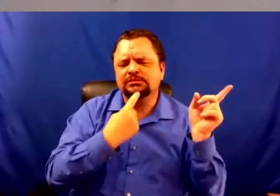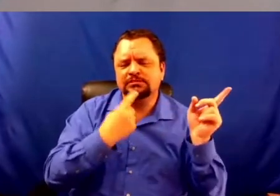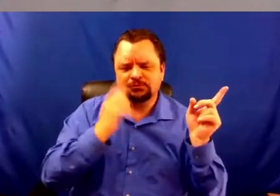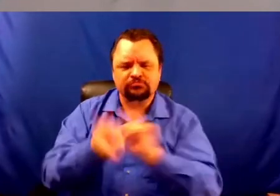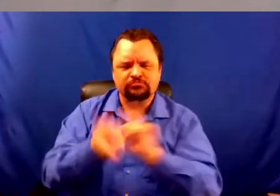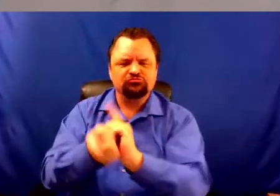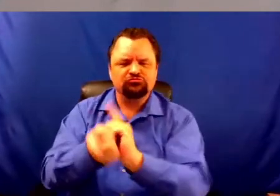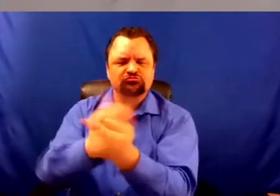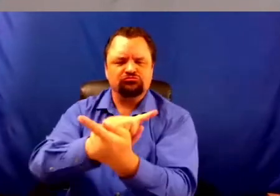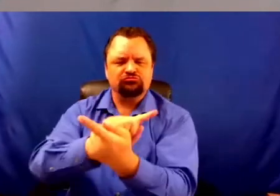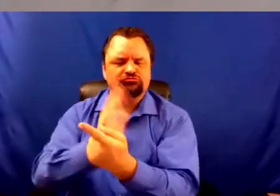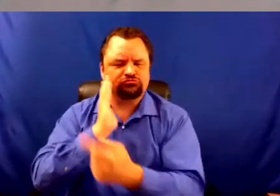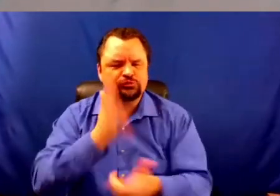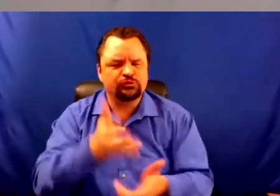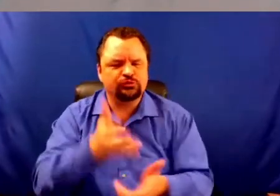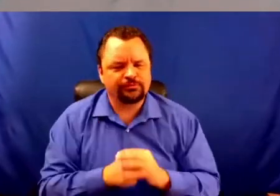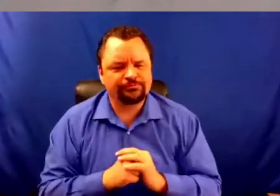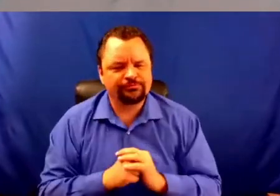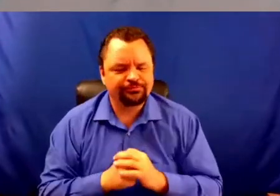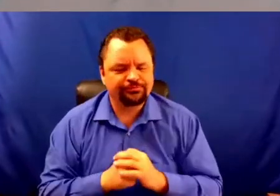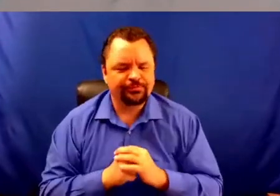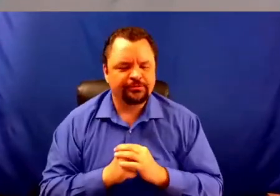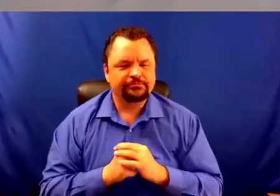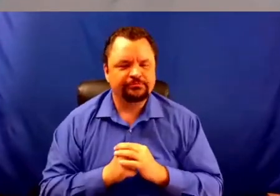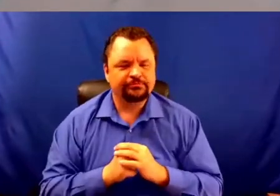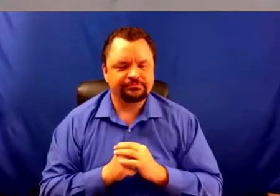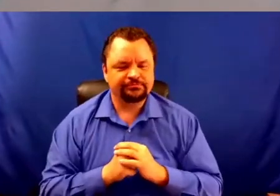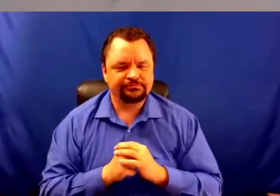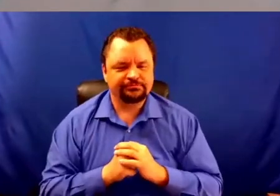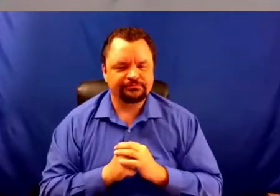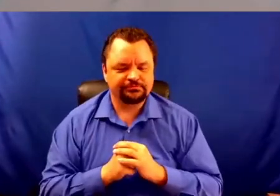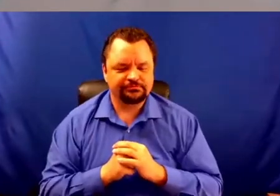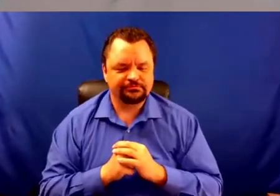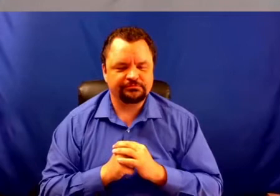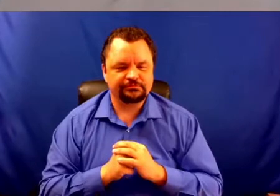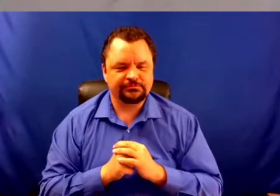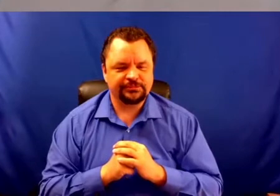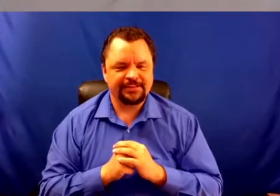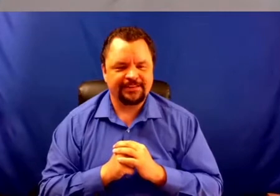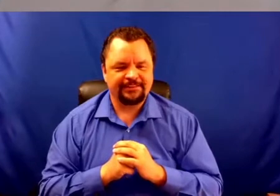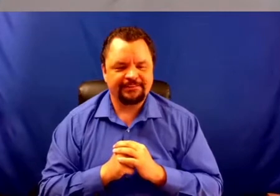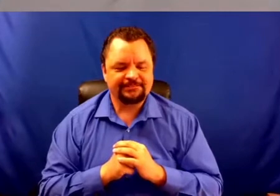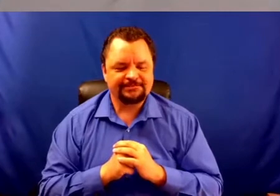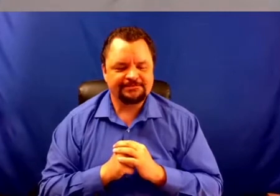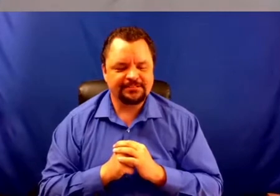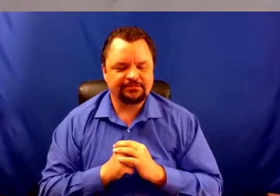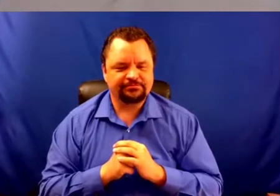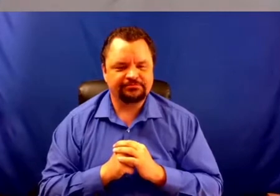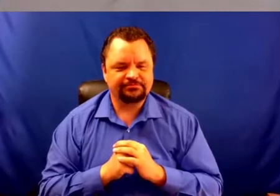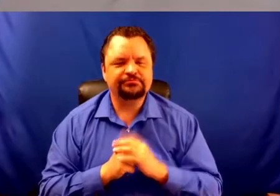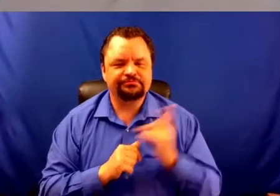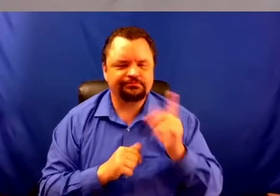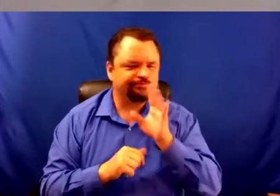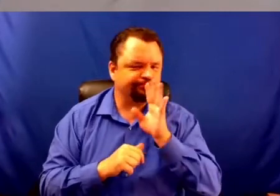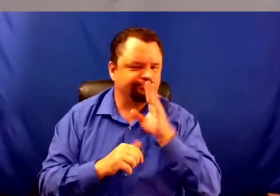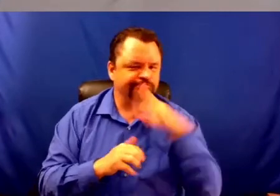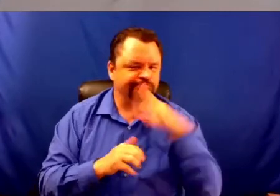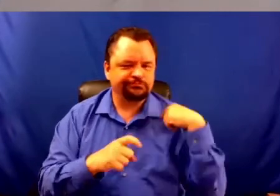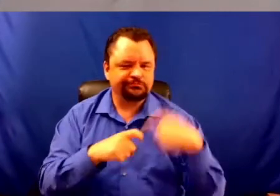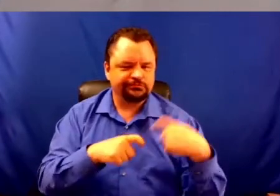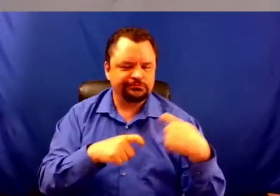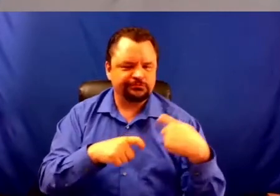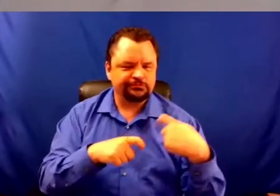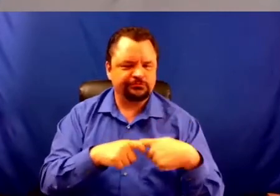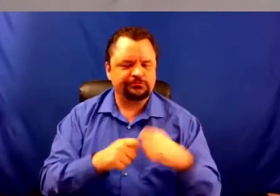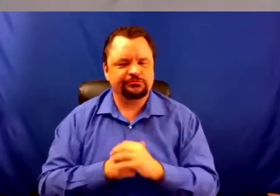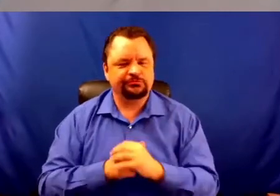las gracias porque están dando la oportunidad a toda la comunidad hispana a que se acerque a nuestro idioma, ayudarles